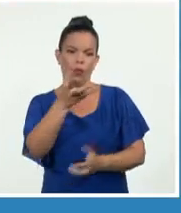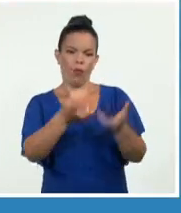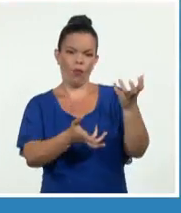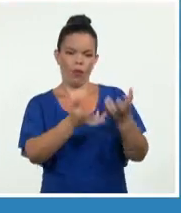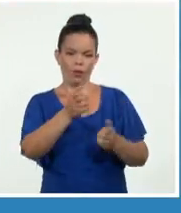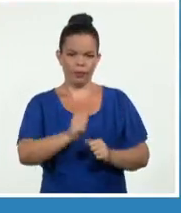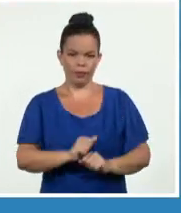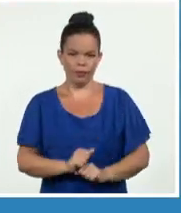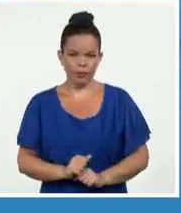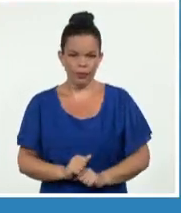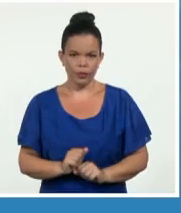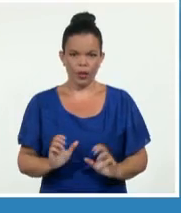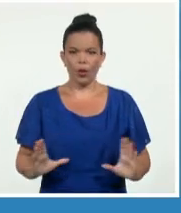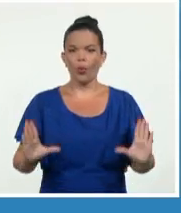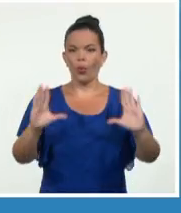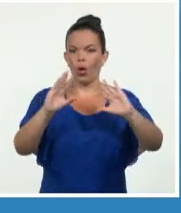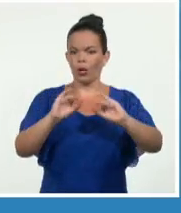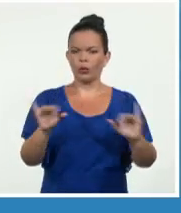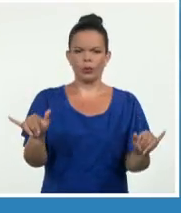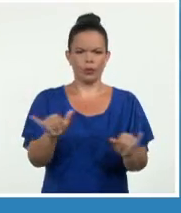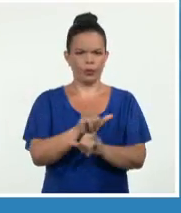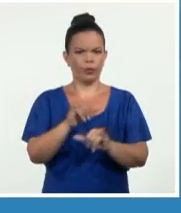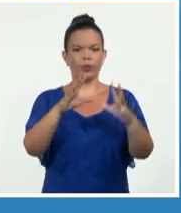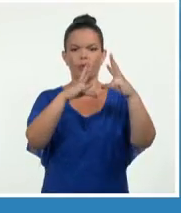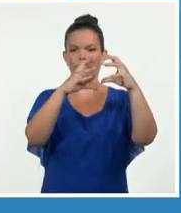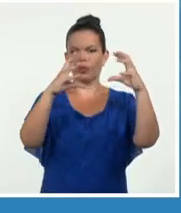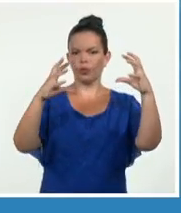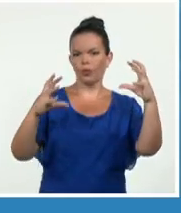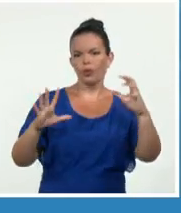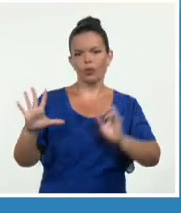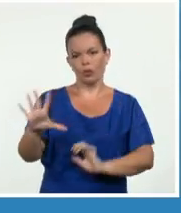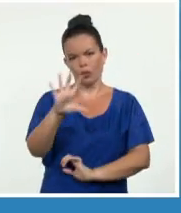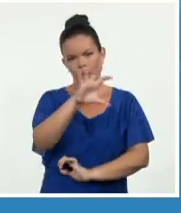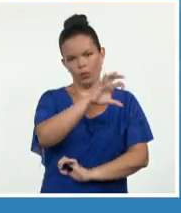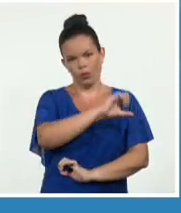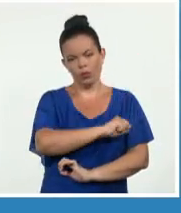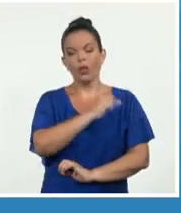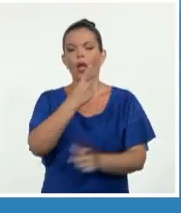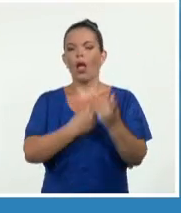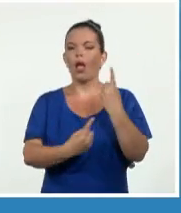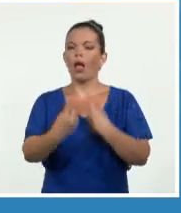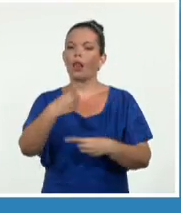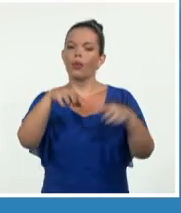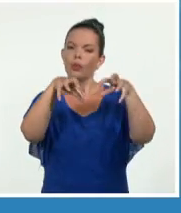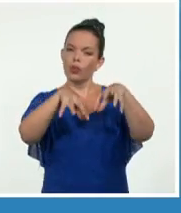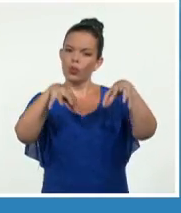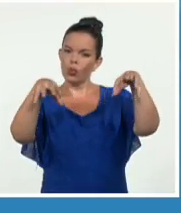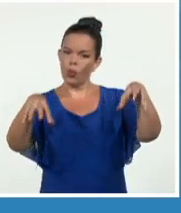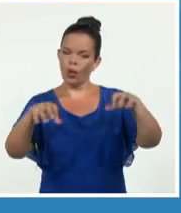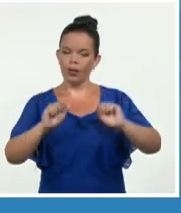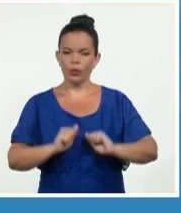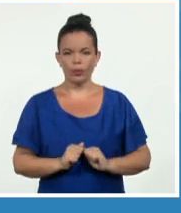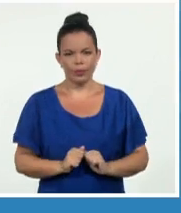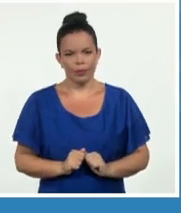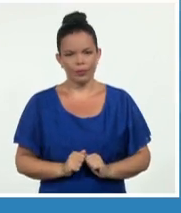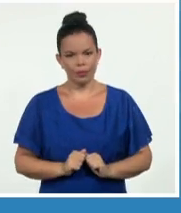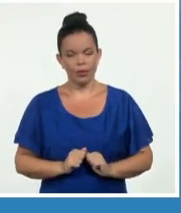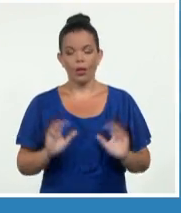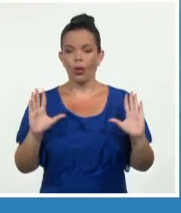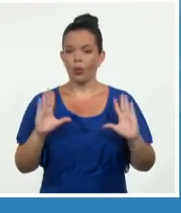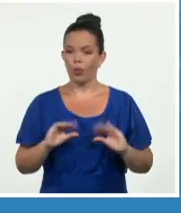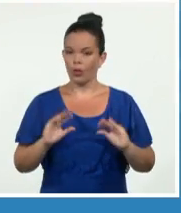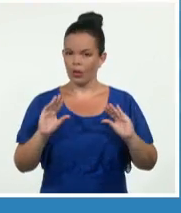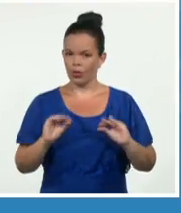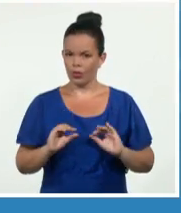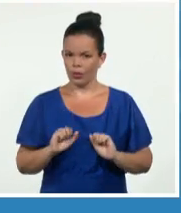noche estará parcialmente nublado en gran parte del país nublado en algunas localidades como aislados chubascos lluvias sobre todo en las primeras horas de la noche el día